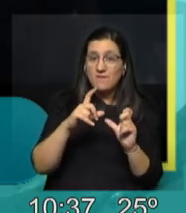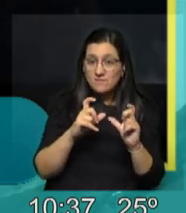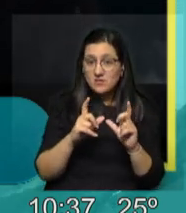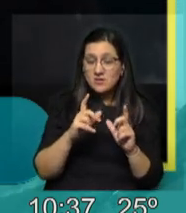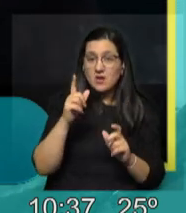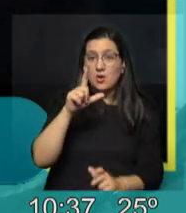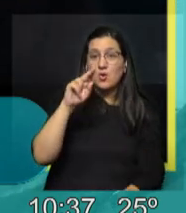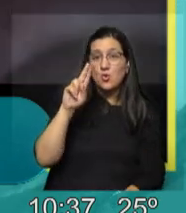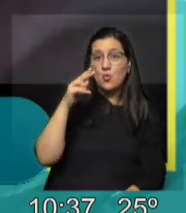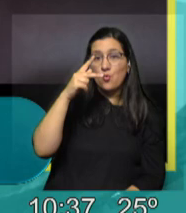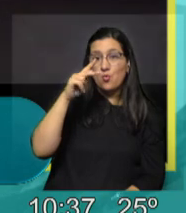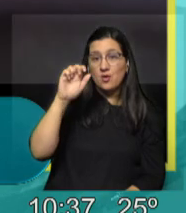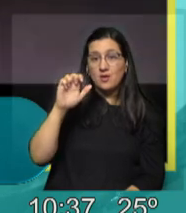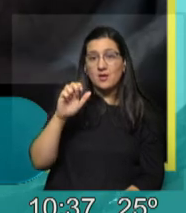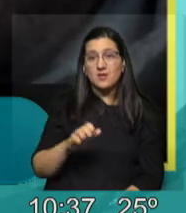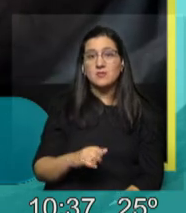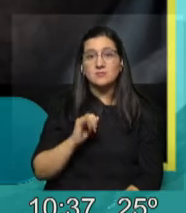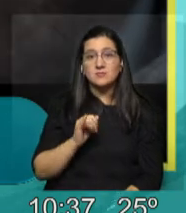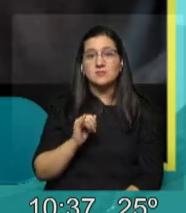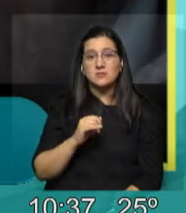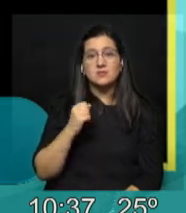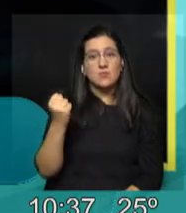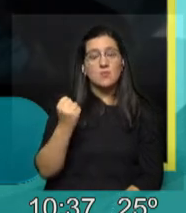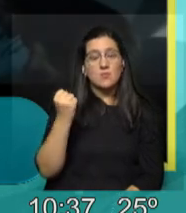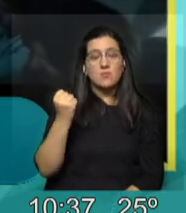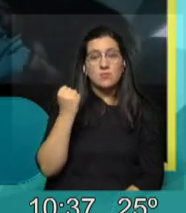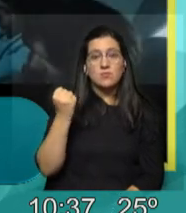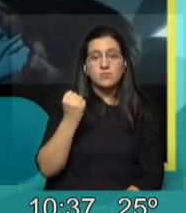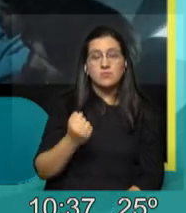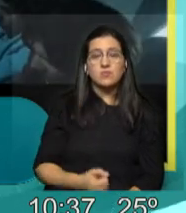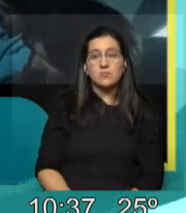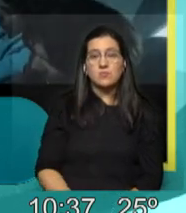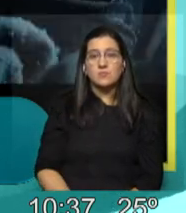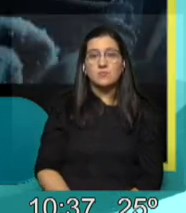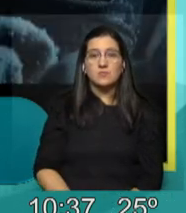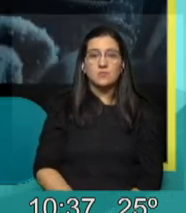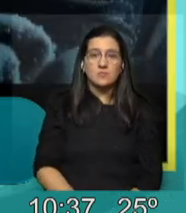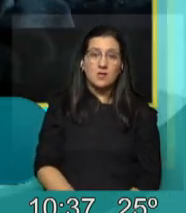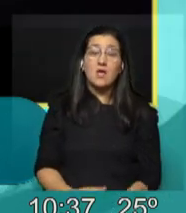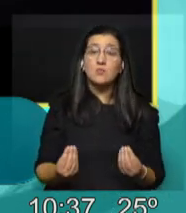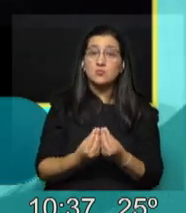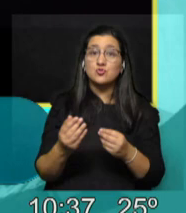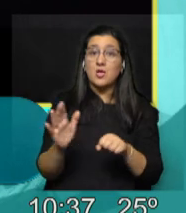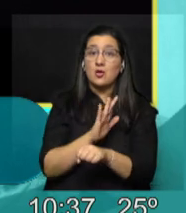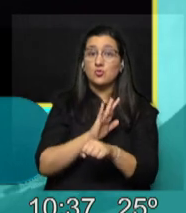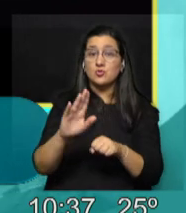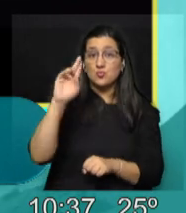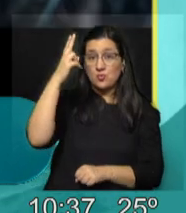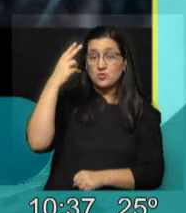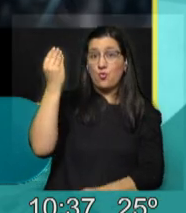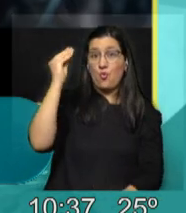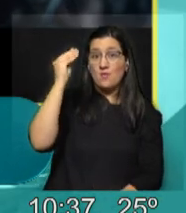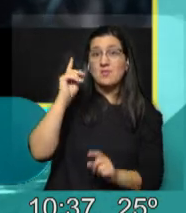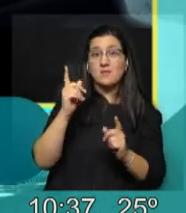sí. Fue compañero de esta casa. Sí, no sabía. Y es uno de los puntos más fuertes de la película. Mirá qué lindo. Muchos actores uruguayos jovencitos, sí, muchos